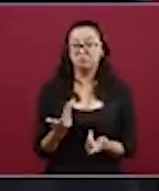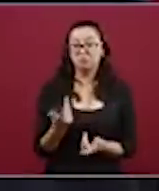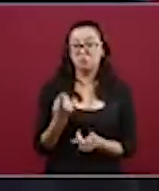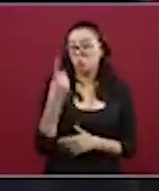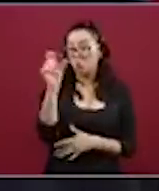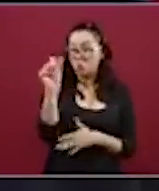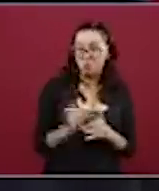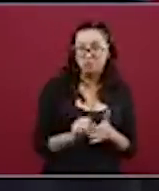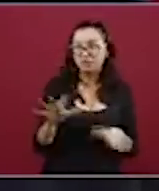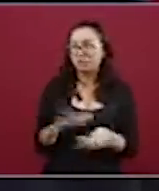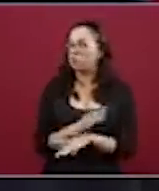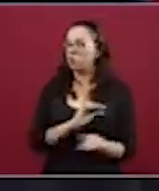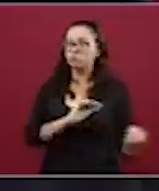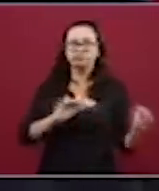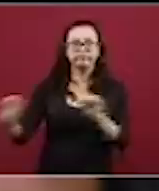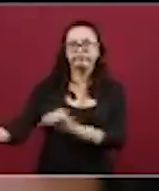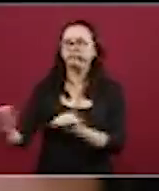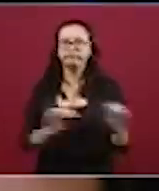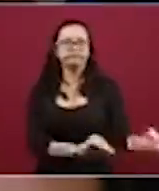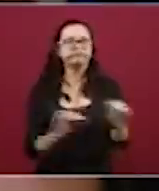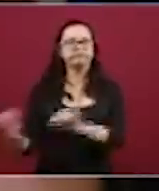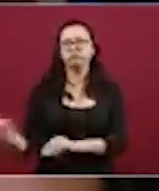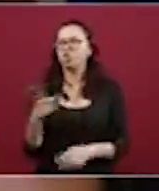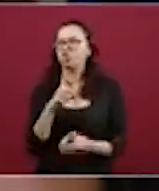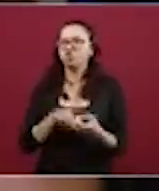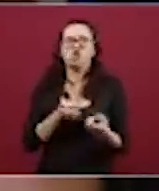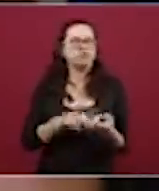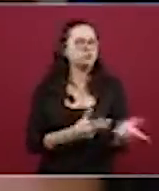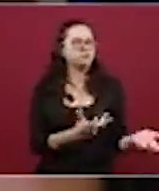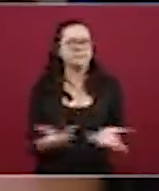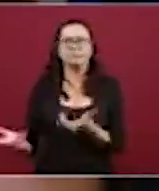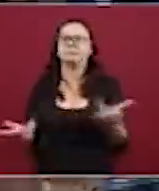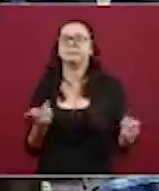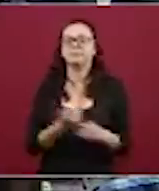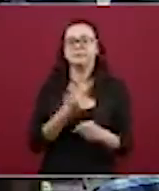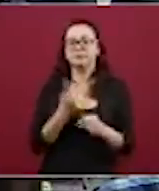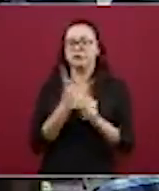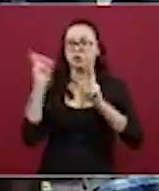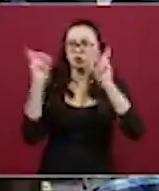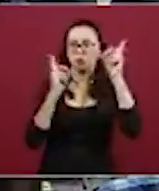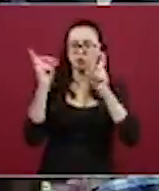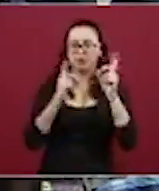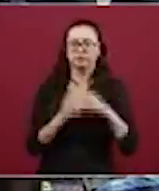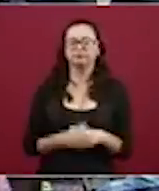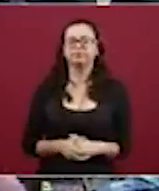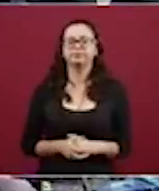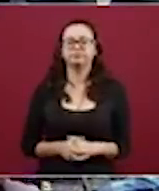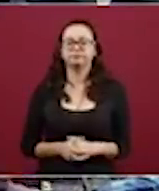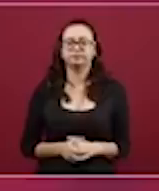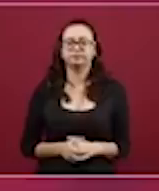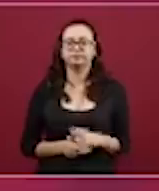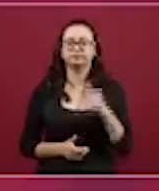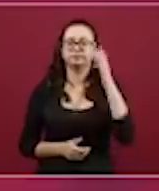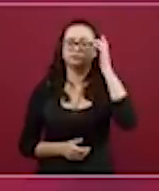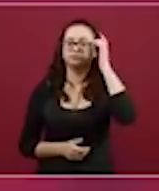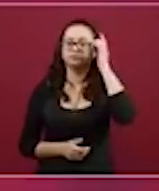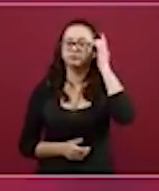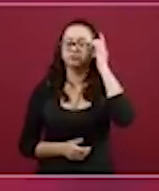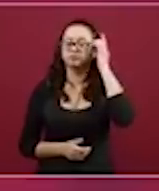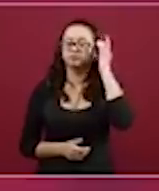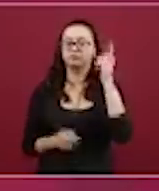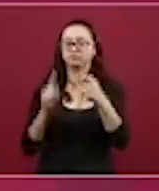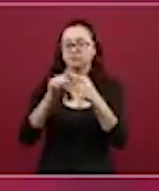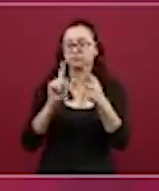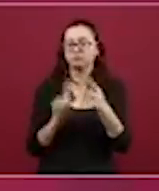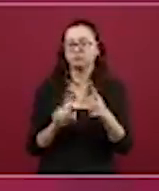poco más de un mes y no saben a dónde, o sea, están en incertidumbre en su situación laboral. Gracias, presidente. Sí, en los dos casos vamos a dar